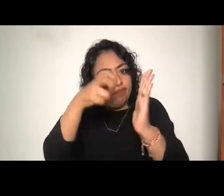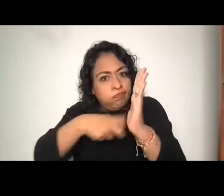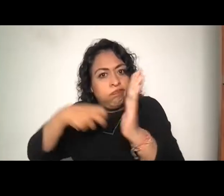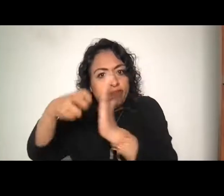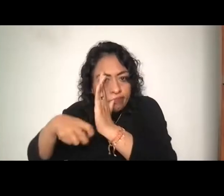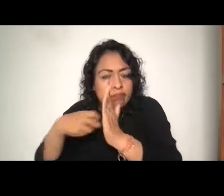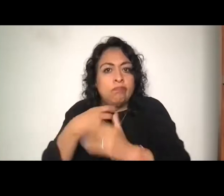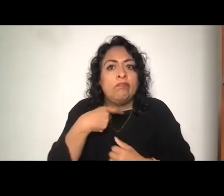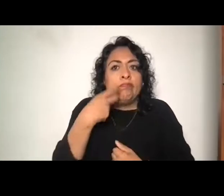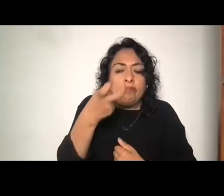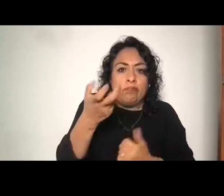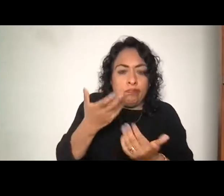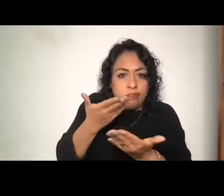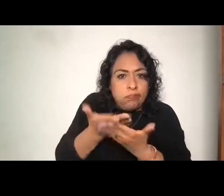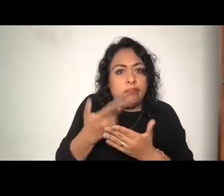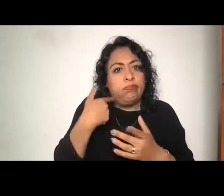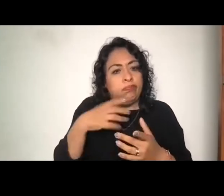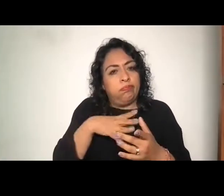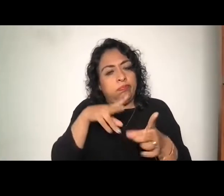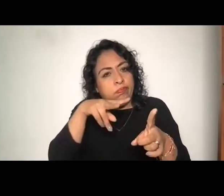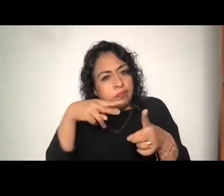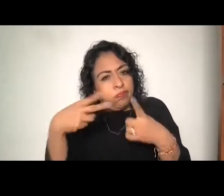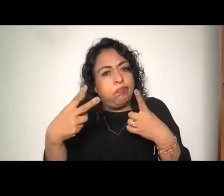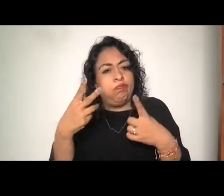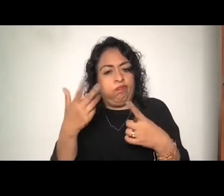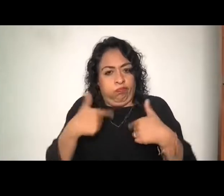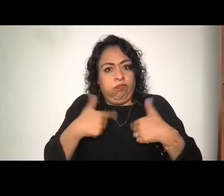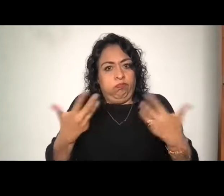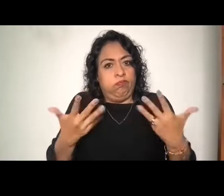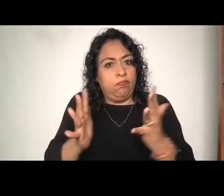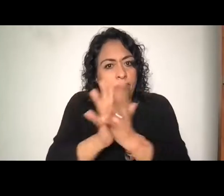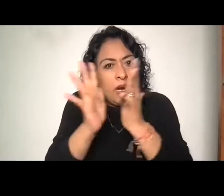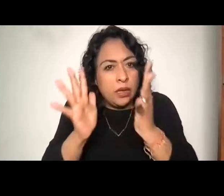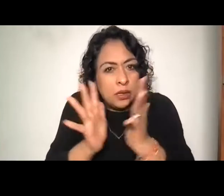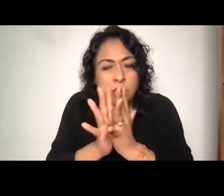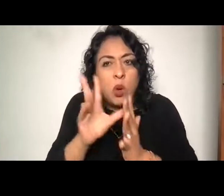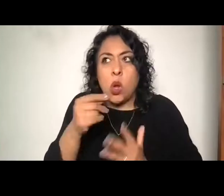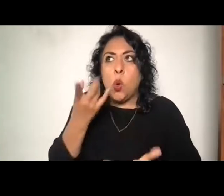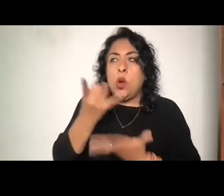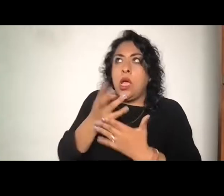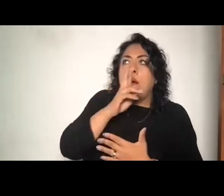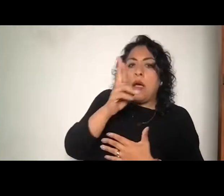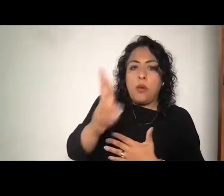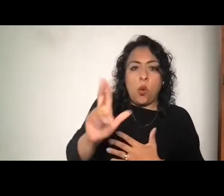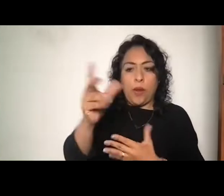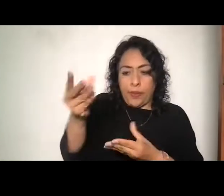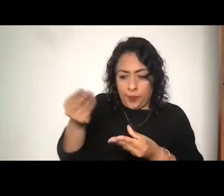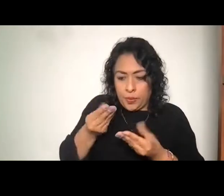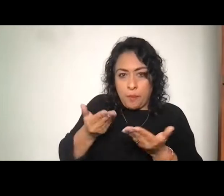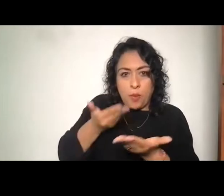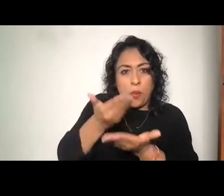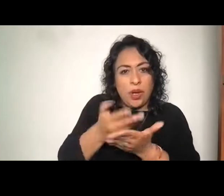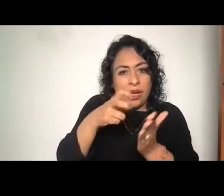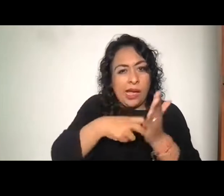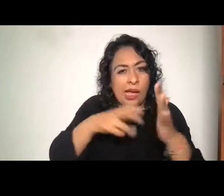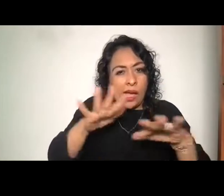tener una visión más proactiva que reactiva cuando lleguen las iniciativas de reforma, y